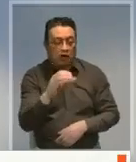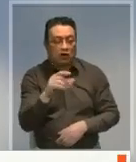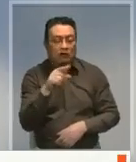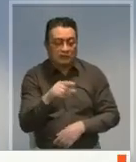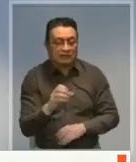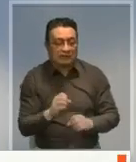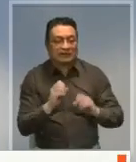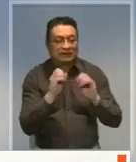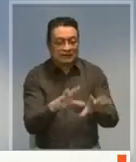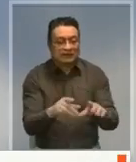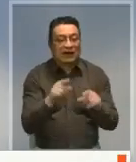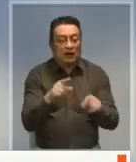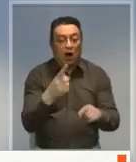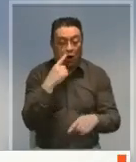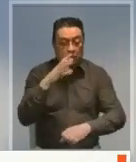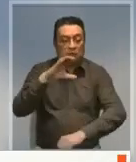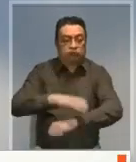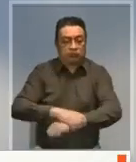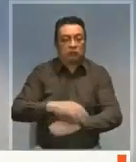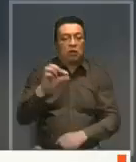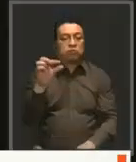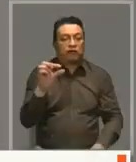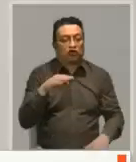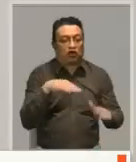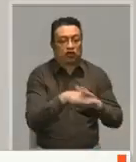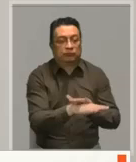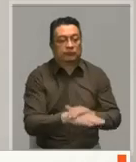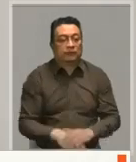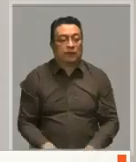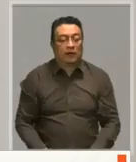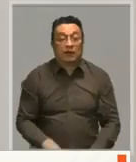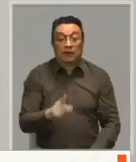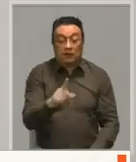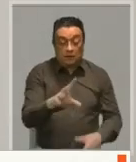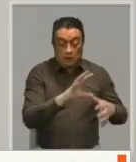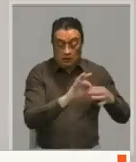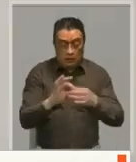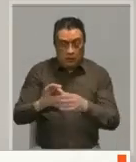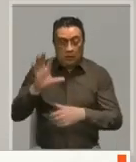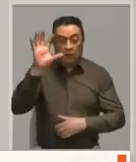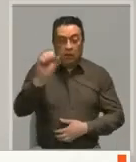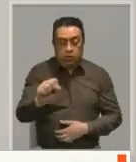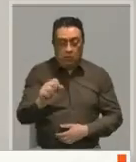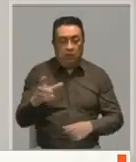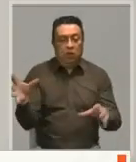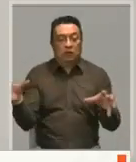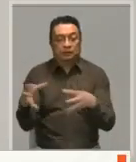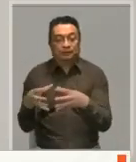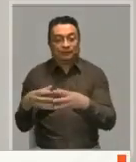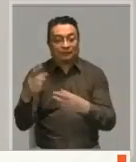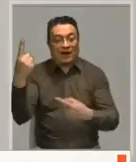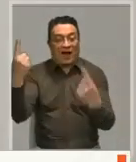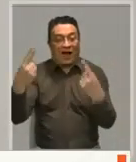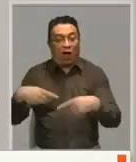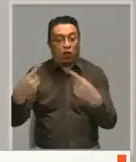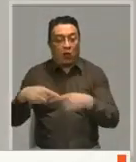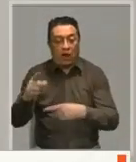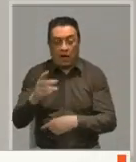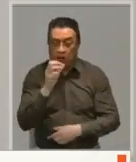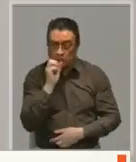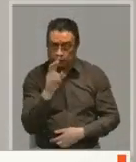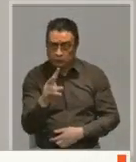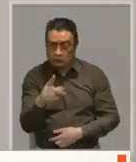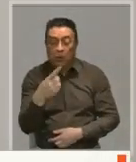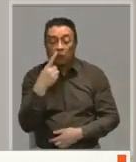detenido el hombre quedó en prisión preventiva este hecho fue sorprendido por personal de aduanas quienes aplicaron la